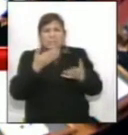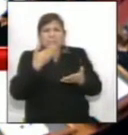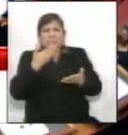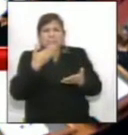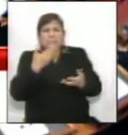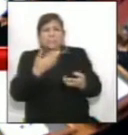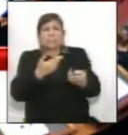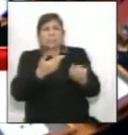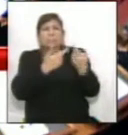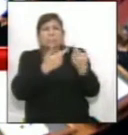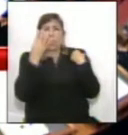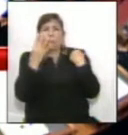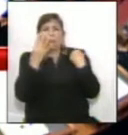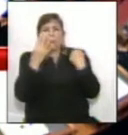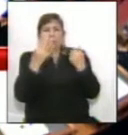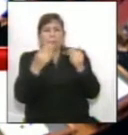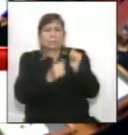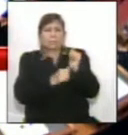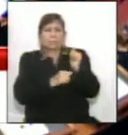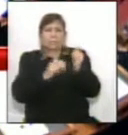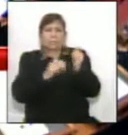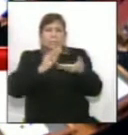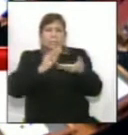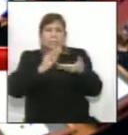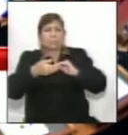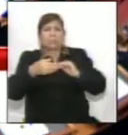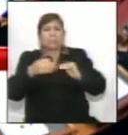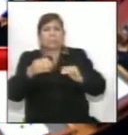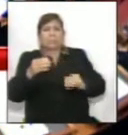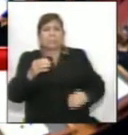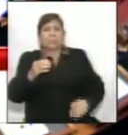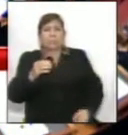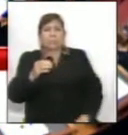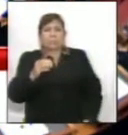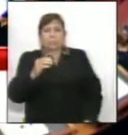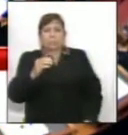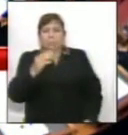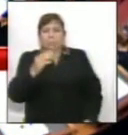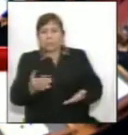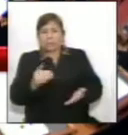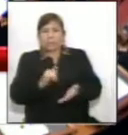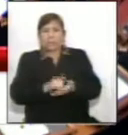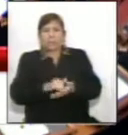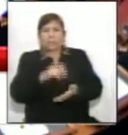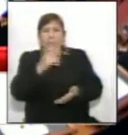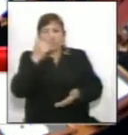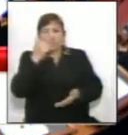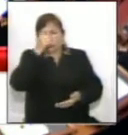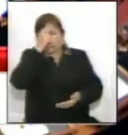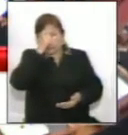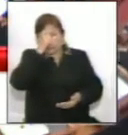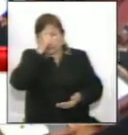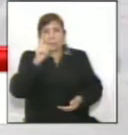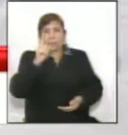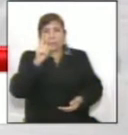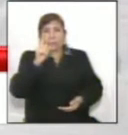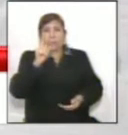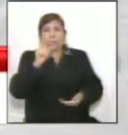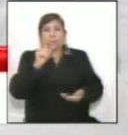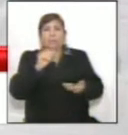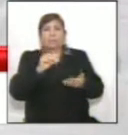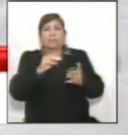de 4 hermanos nativos Cucama ocurridos, 3 el domingo 9 de agosto y 1 que falleció el